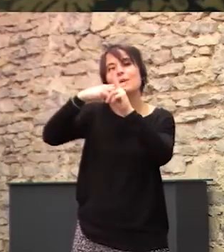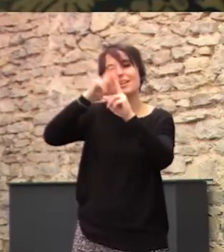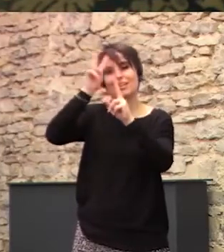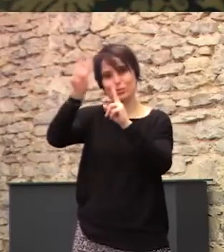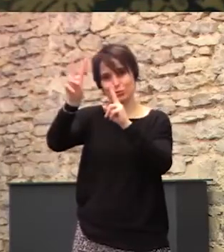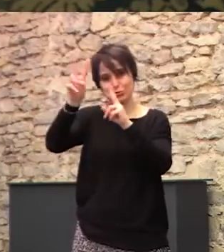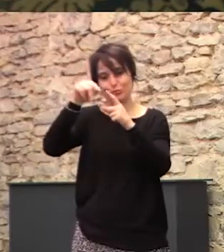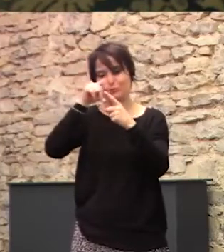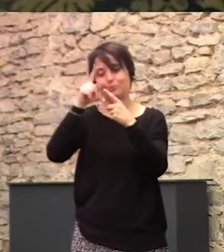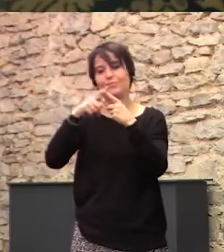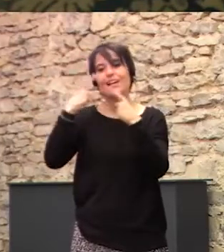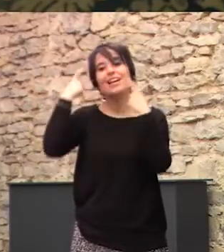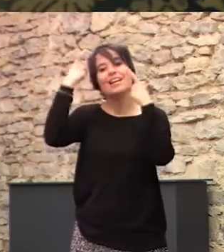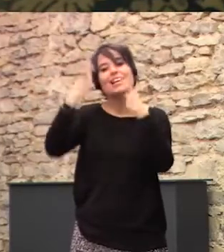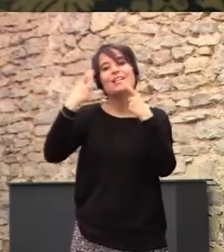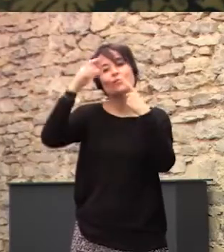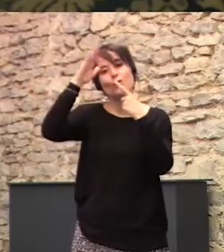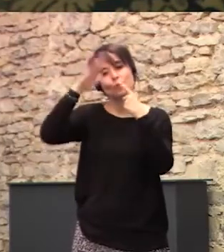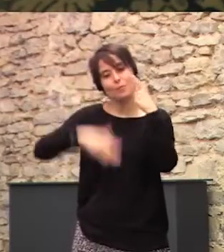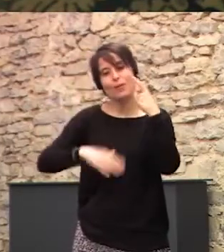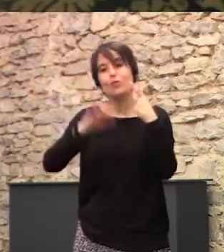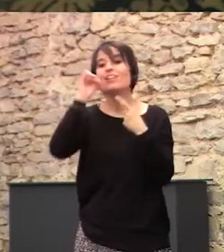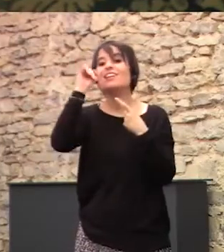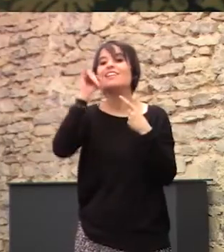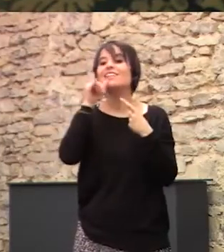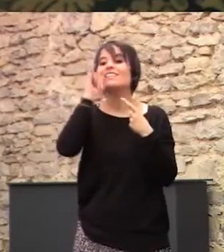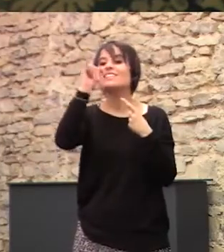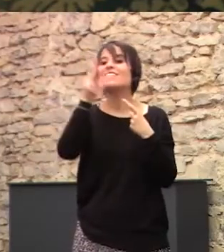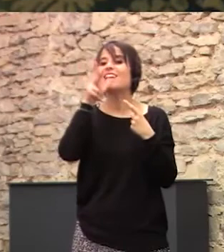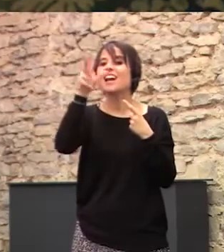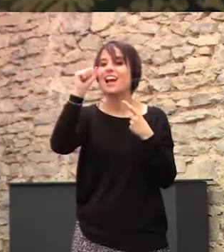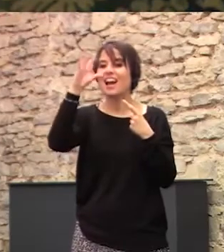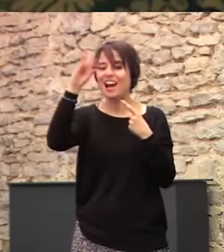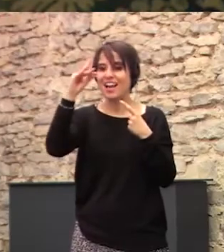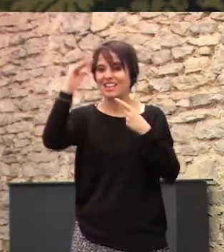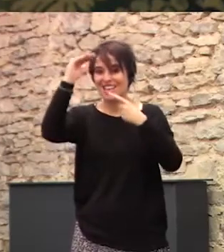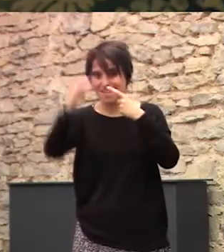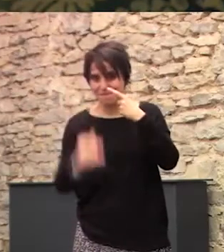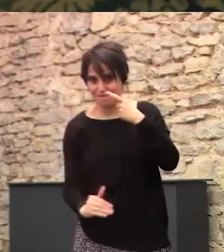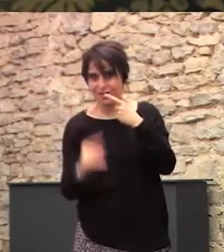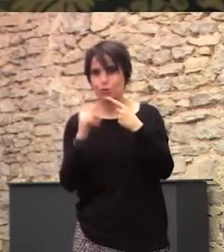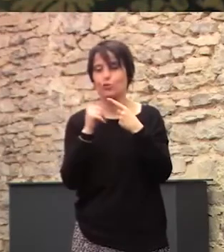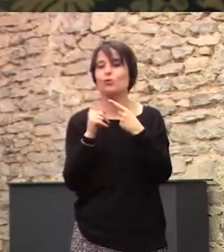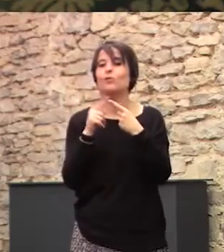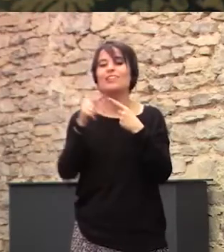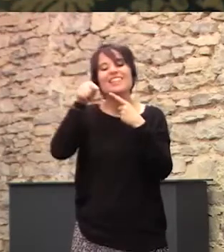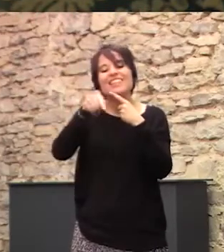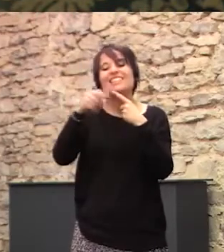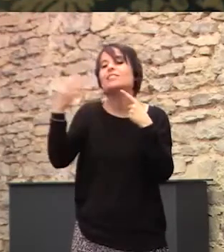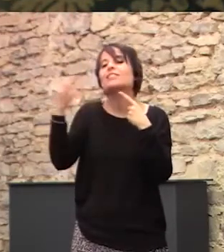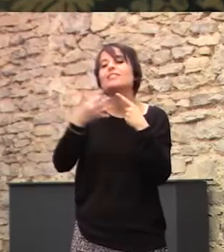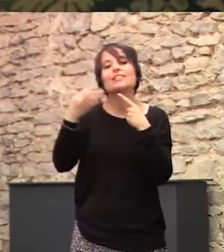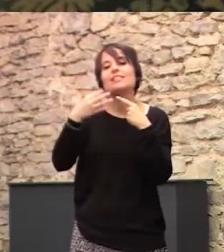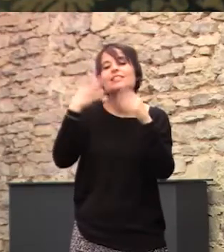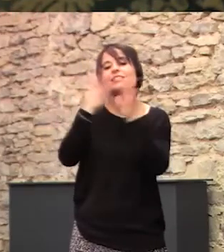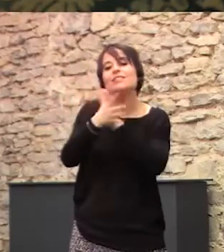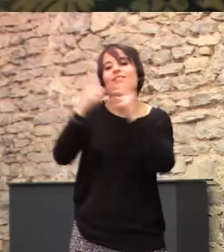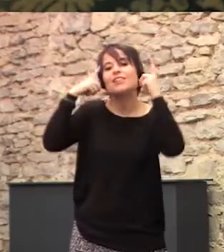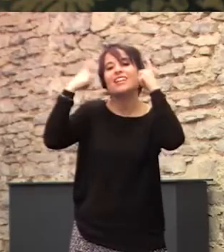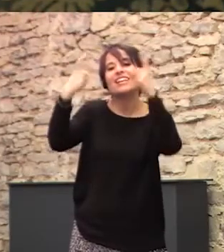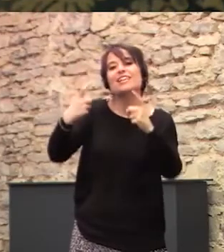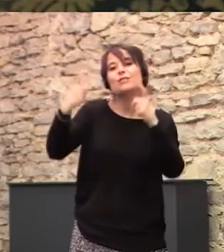un esfuerzo menor, el jihad menor o el jihad inferior, ¿sí?, que es el esfuerzo de